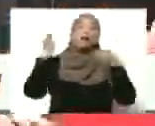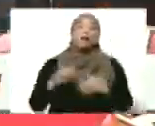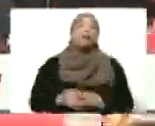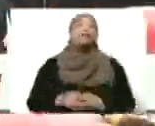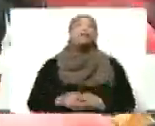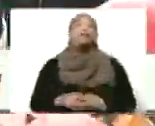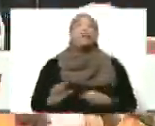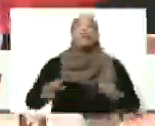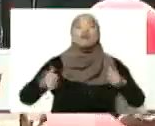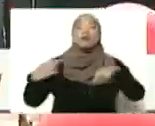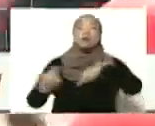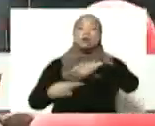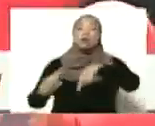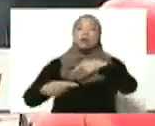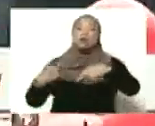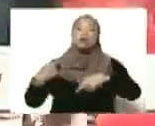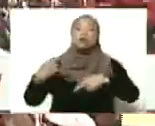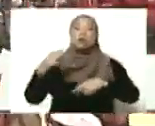de la revolución bolivariana!